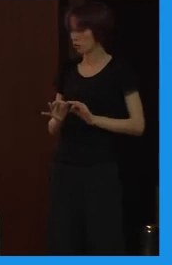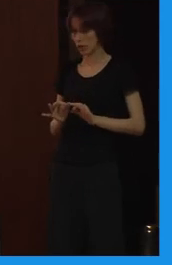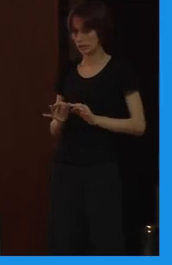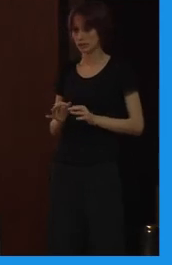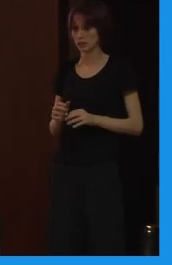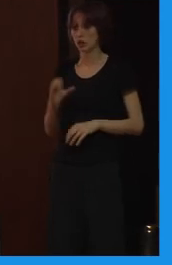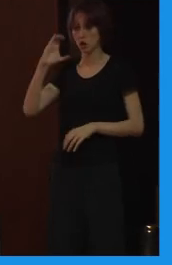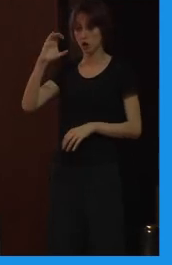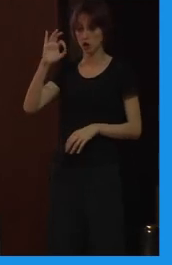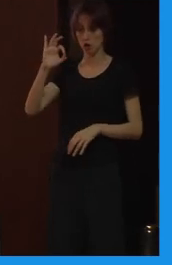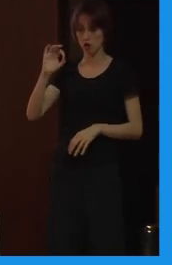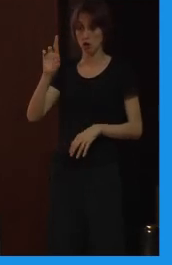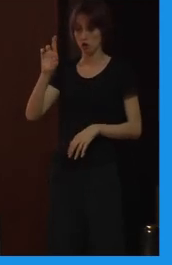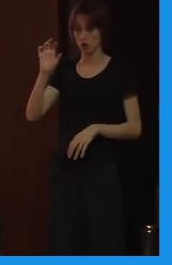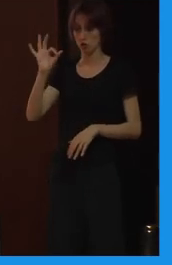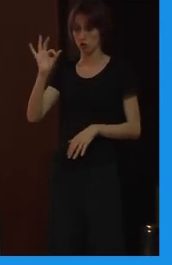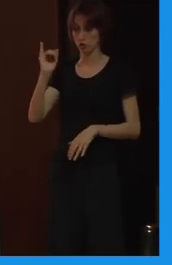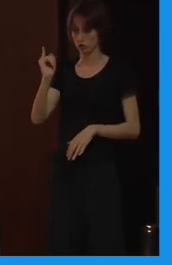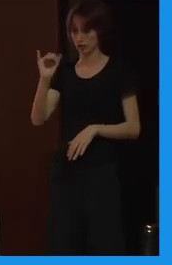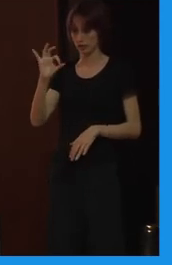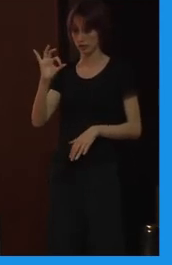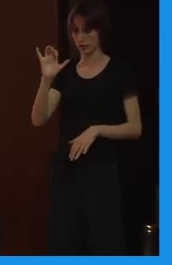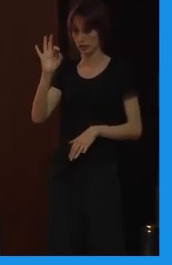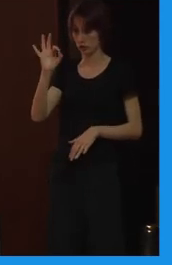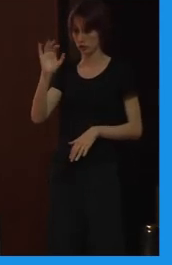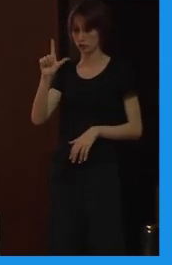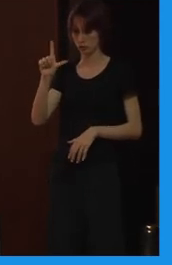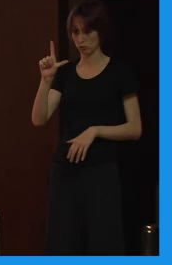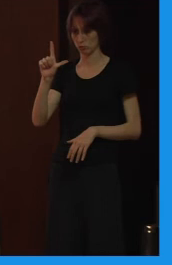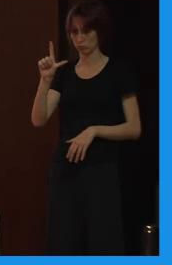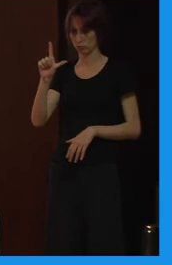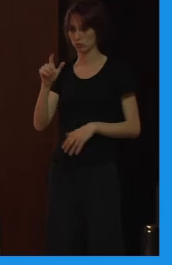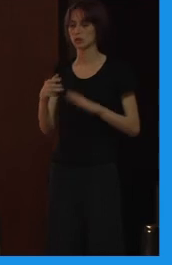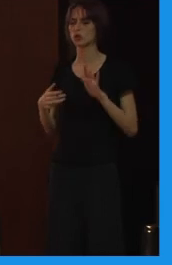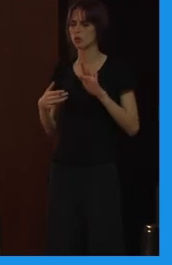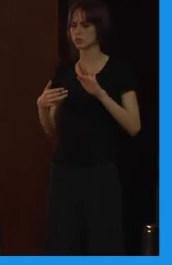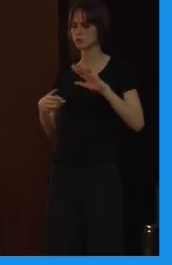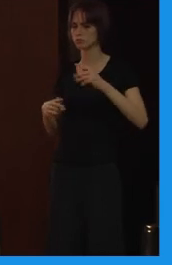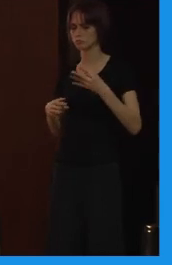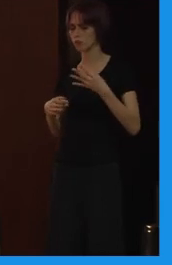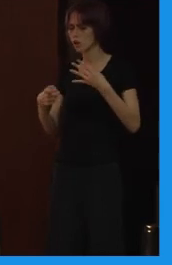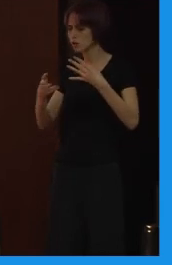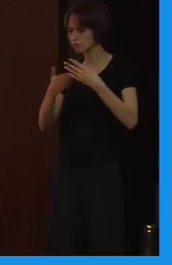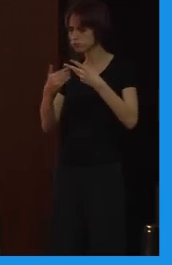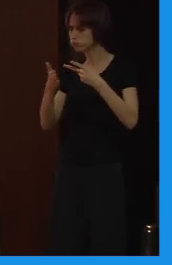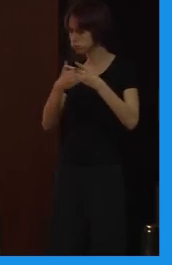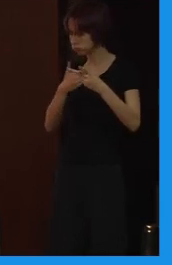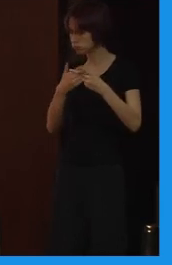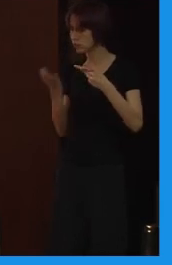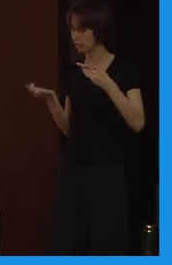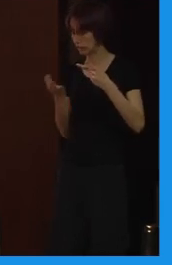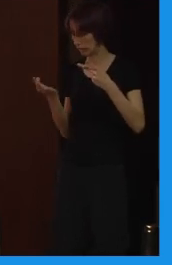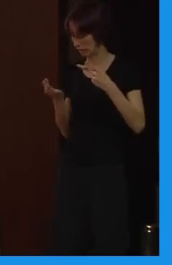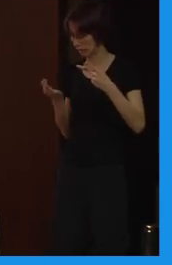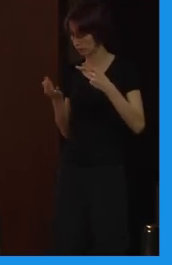vida. Entonces, hay que descartar y es muy sencillo, esto también es sencillo de